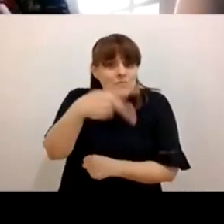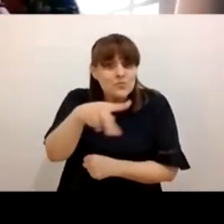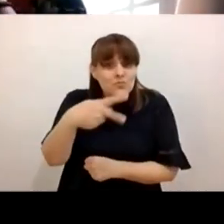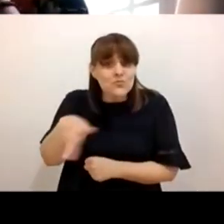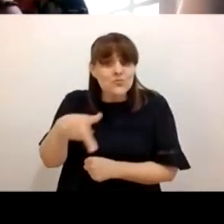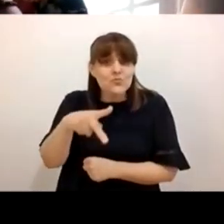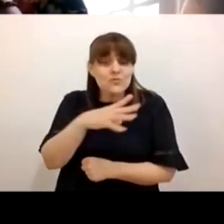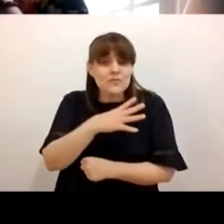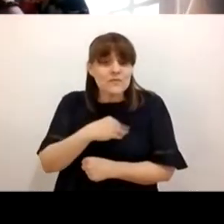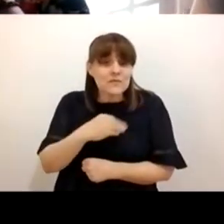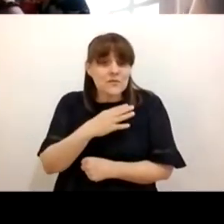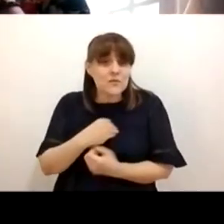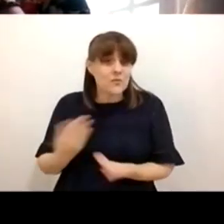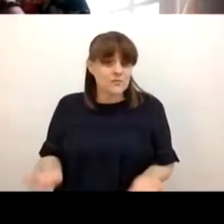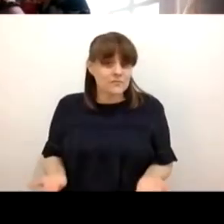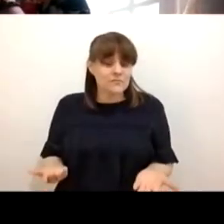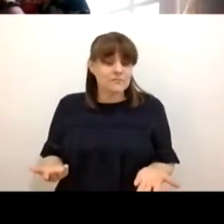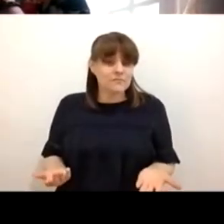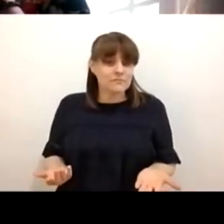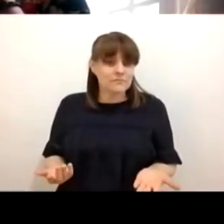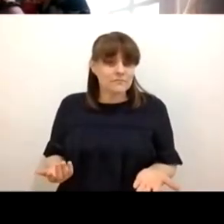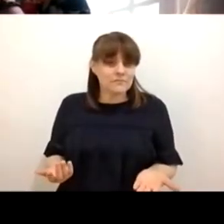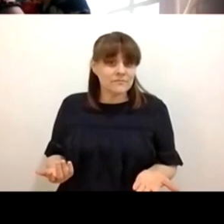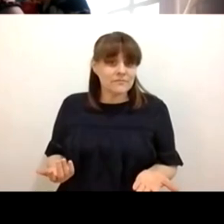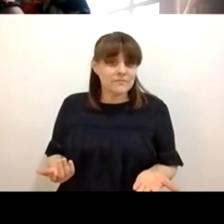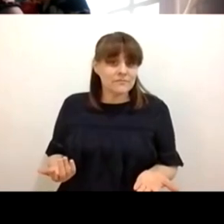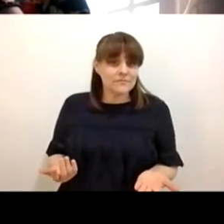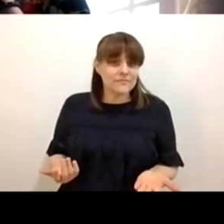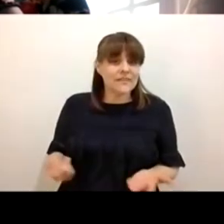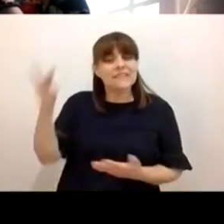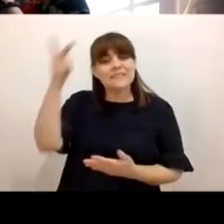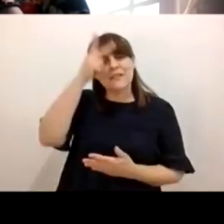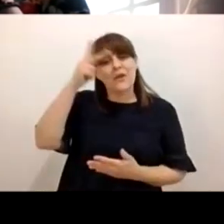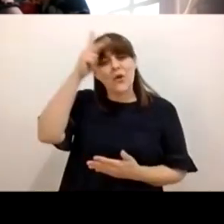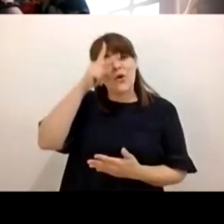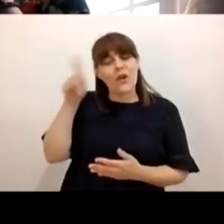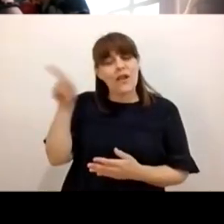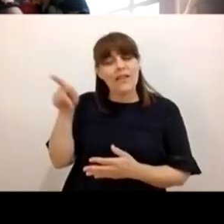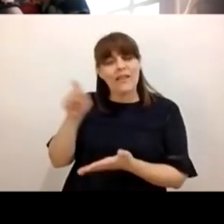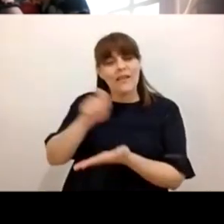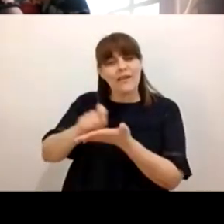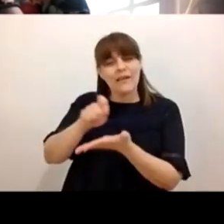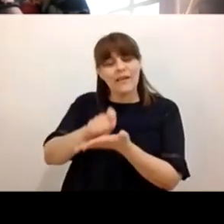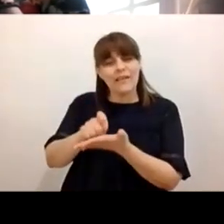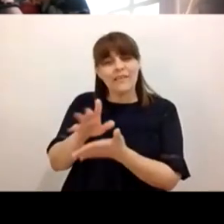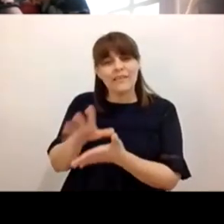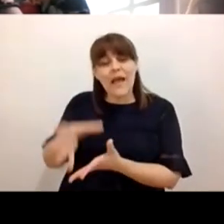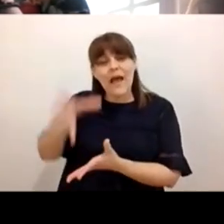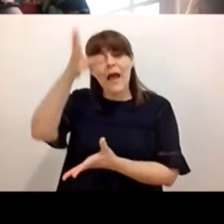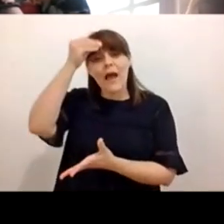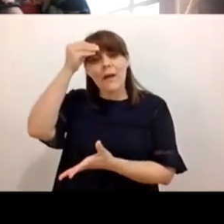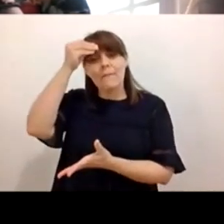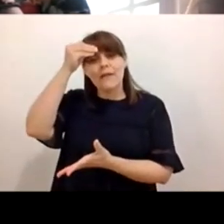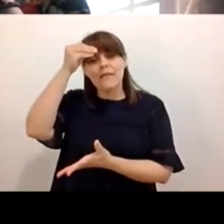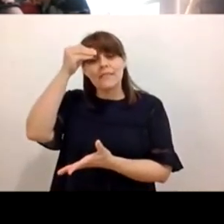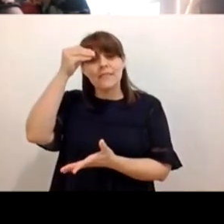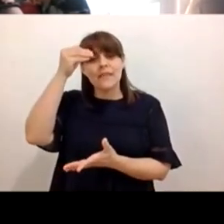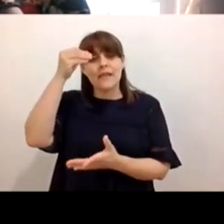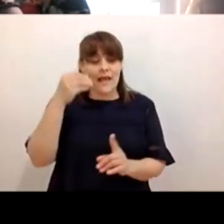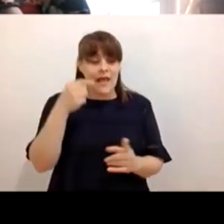de sus hijos aquí hay un psicólogo que escribió un texto muy lindo aprender a ser hijo de nuestros hijos